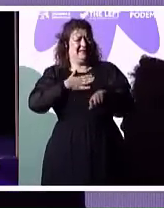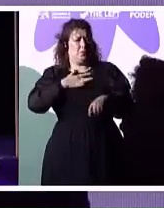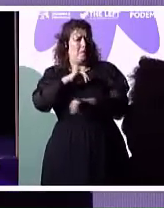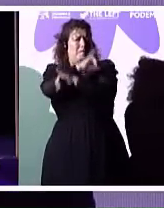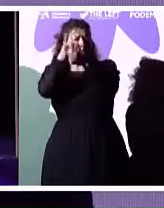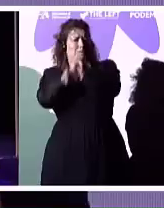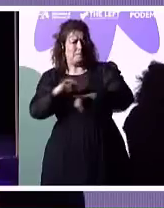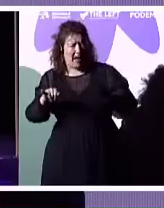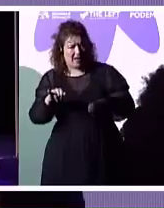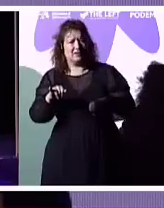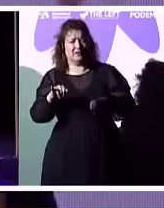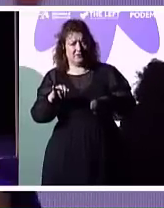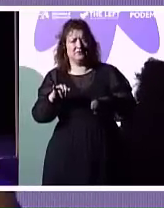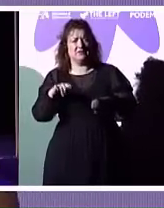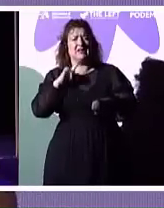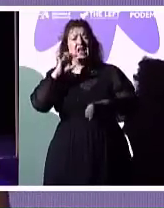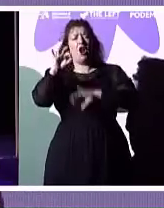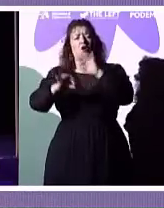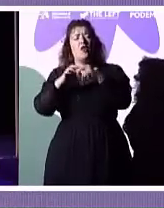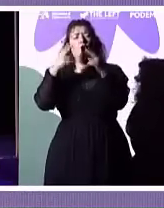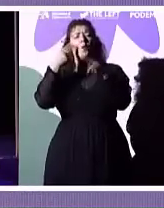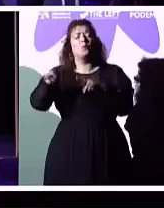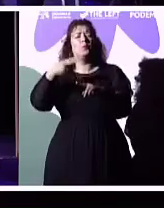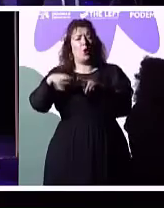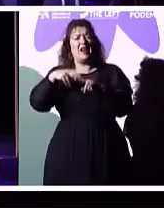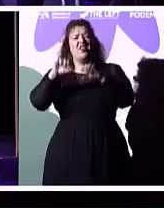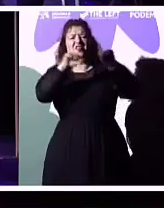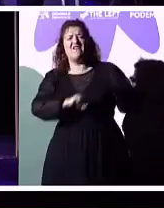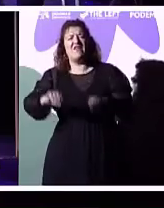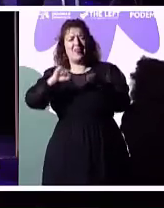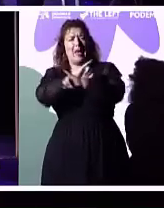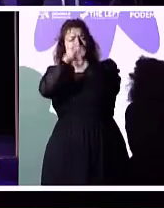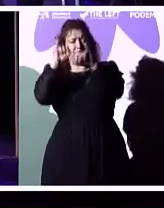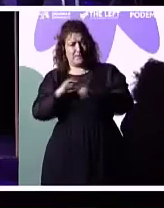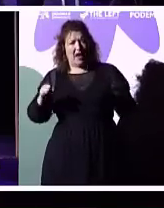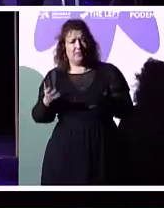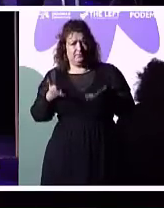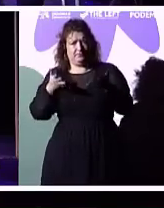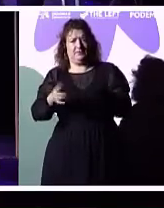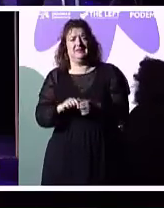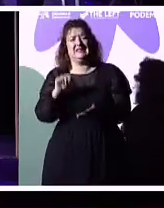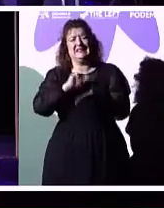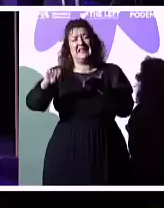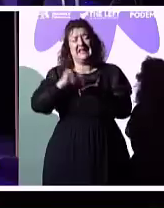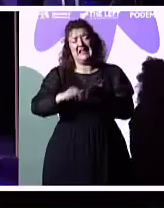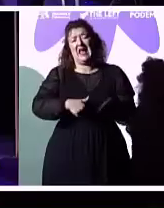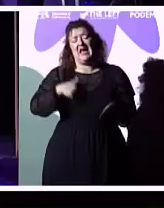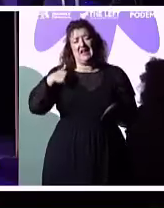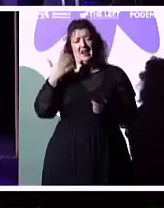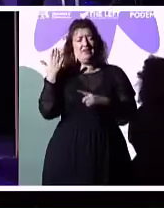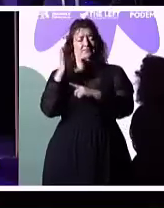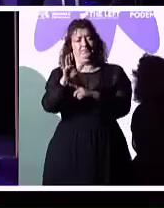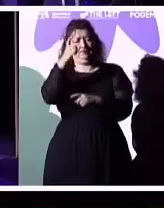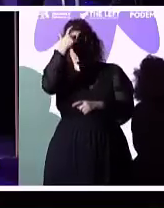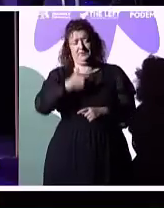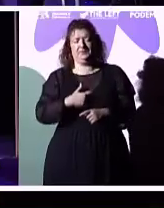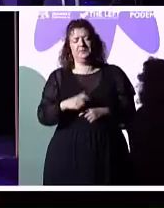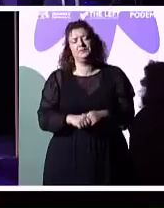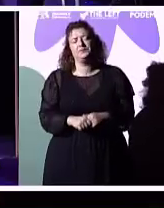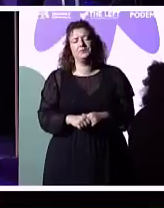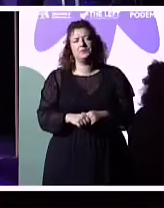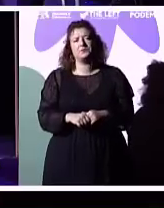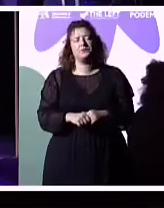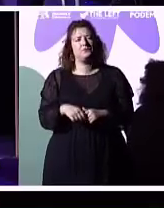tienen a la organización política que defiende la paz con su secretaria general al frente Es